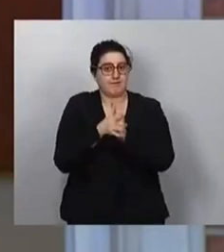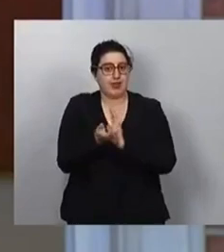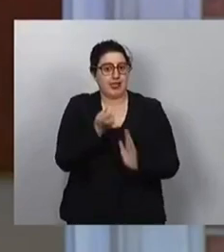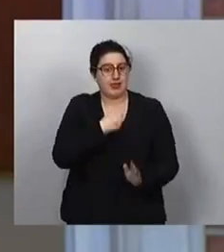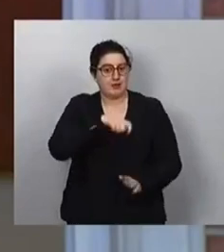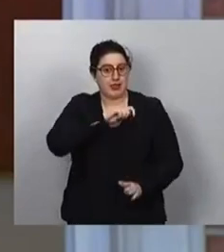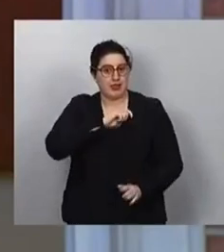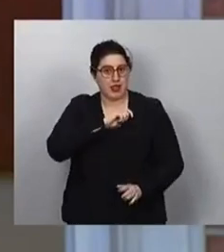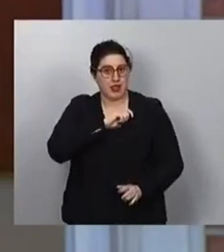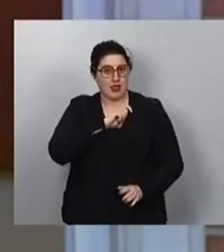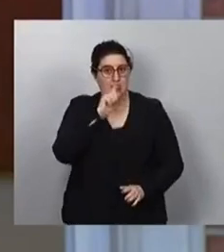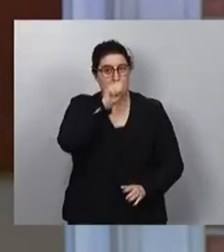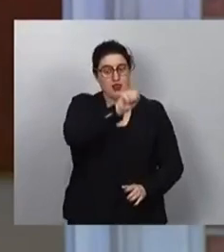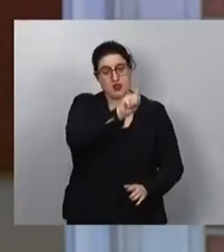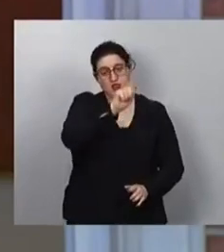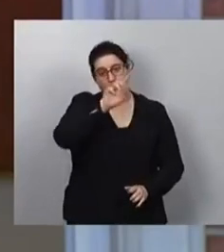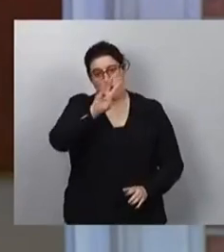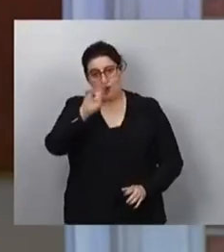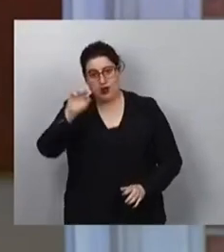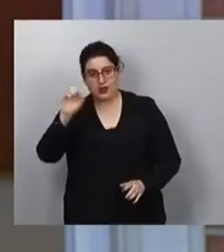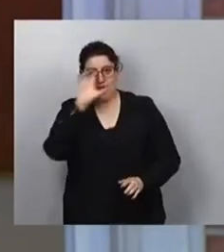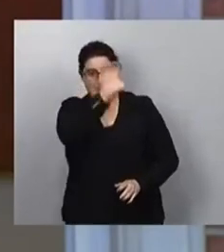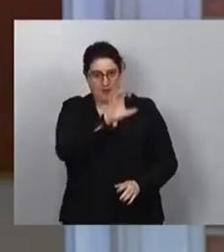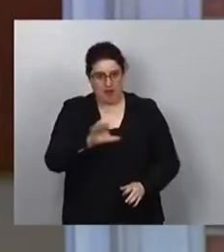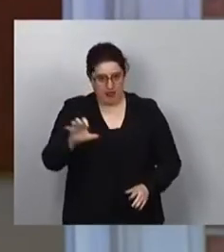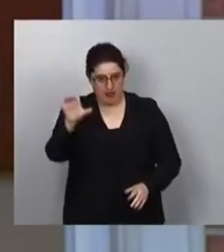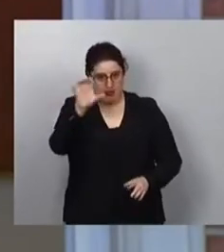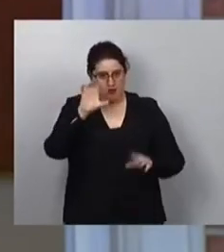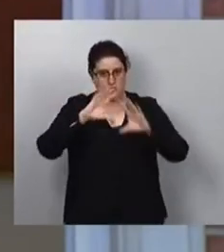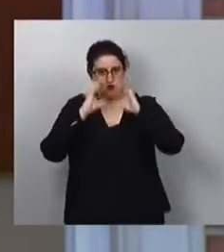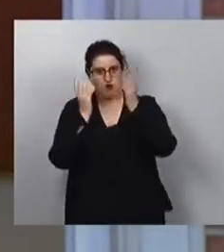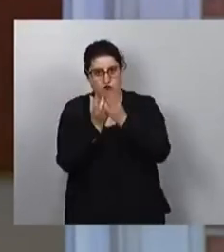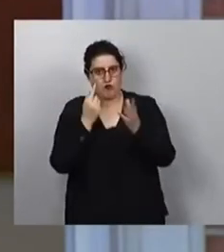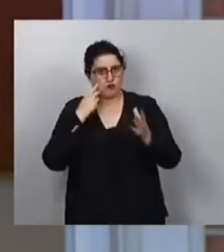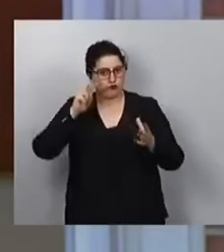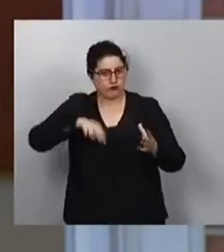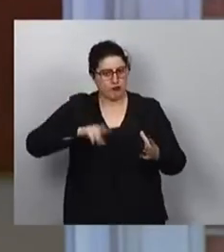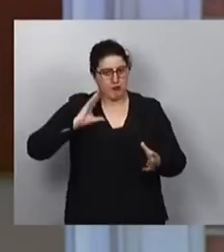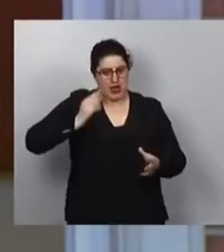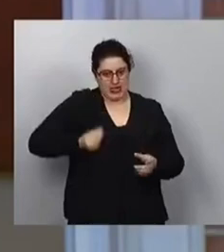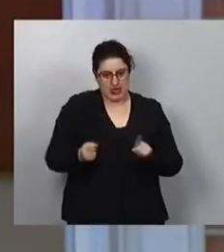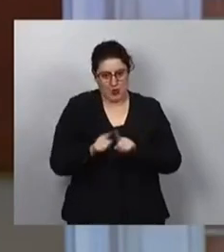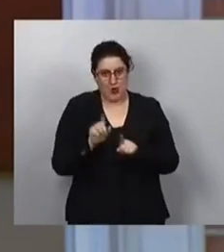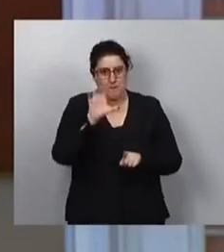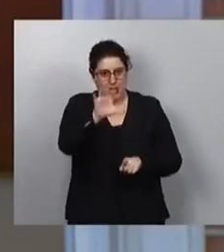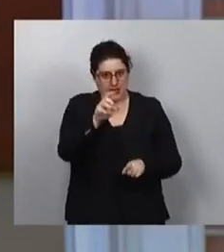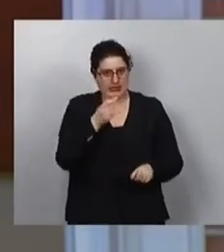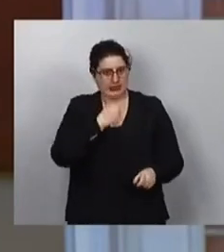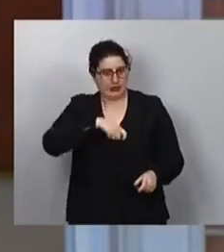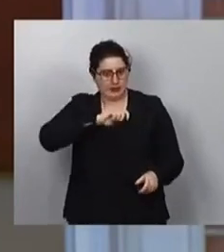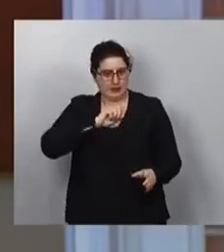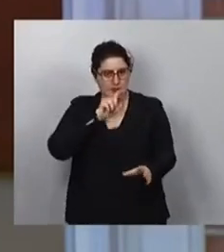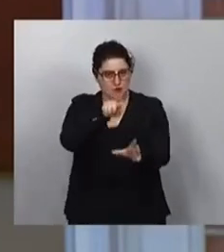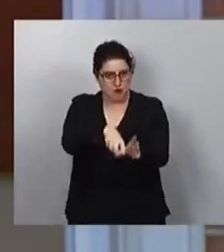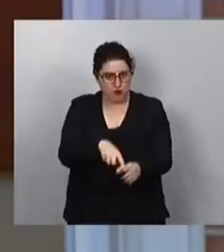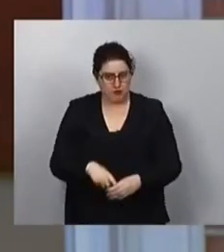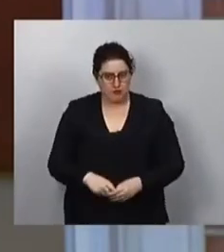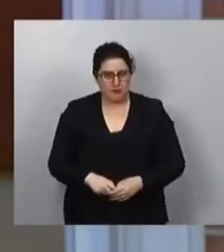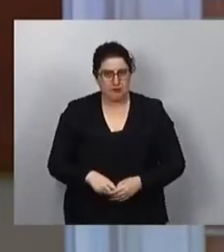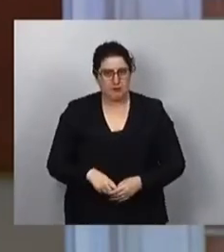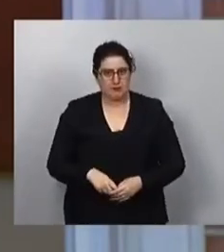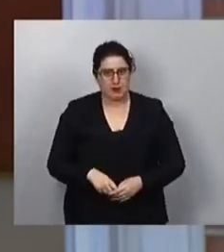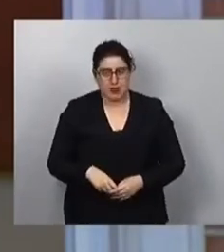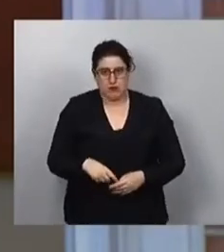No es una decisión que adoptamos contra nadie, añadió el jefe del Ejecutivo, asegurando que la decisión